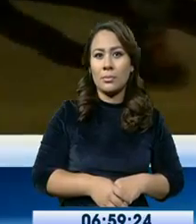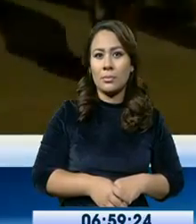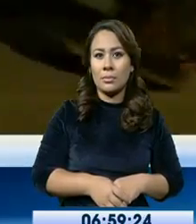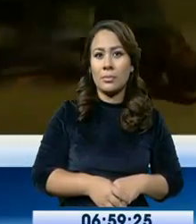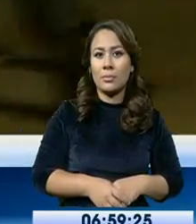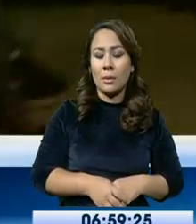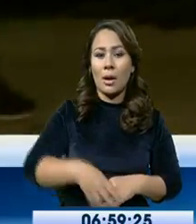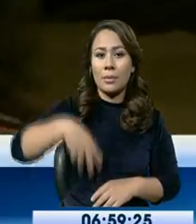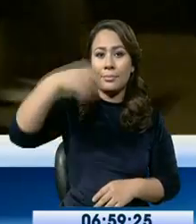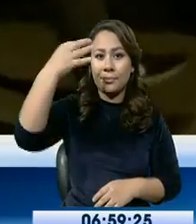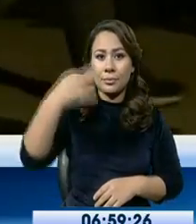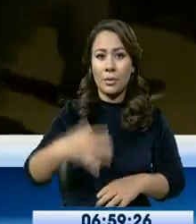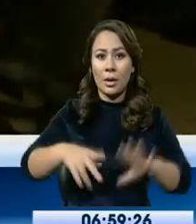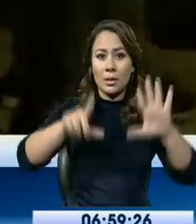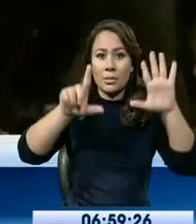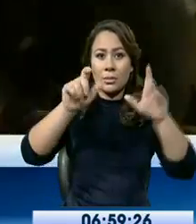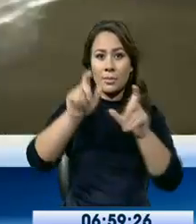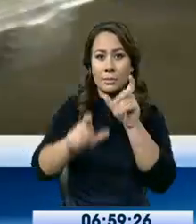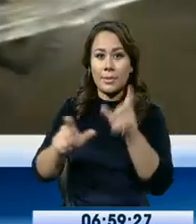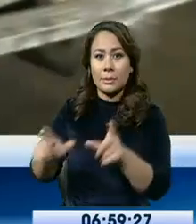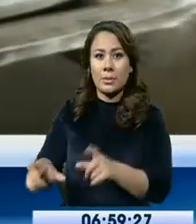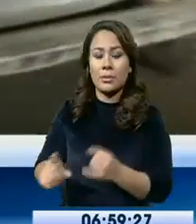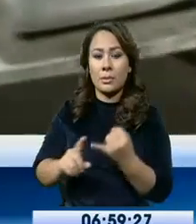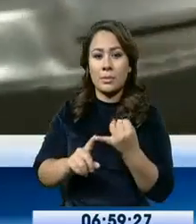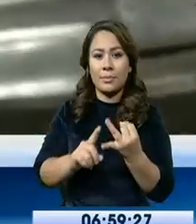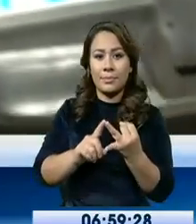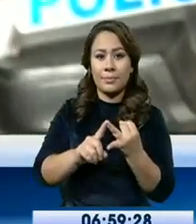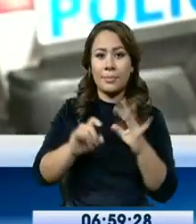En total, 7 personas, 6 hombres y